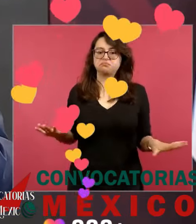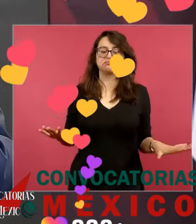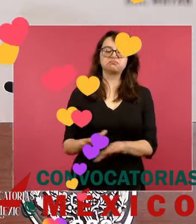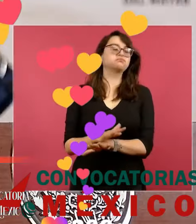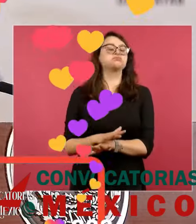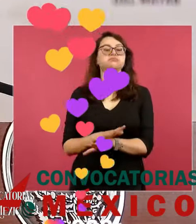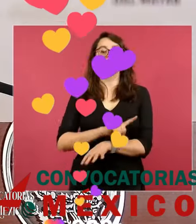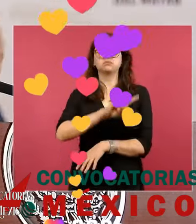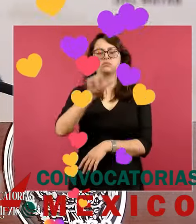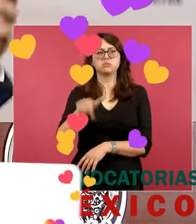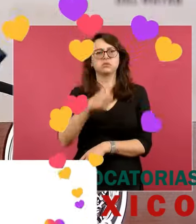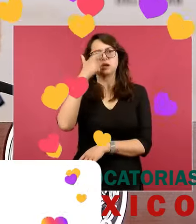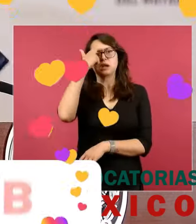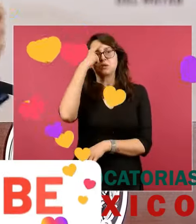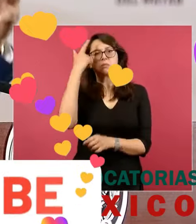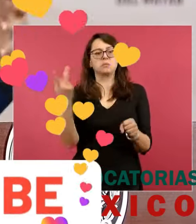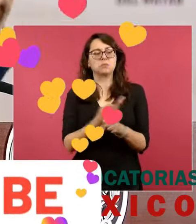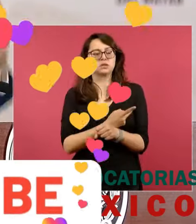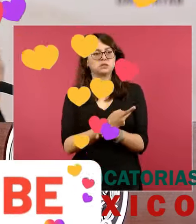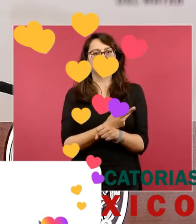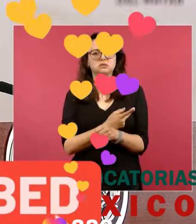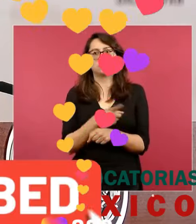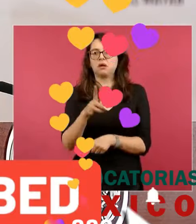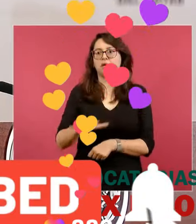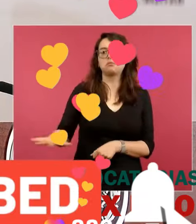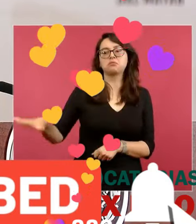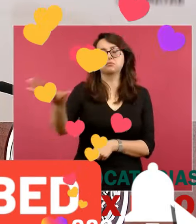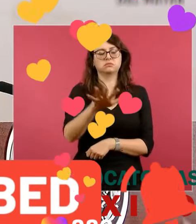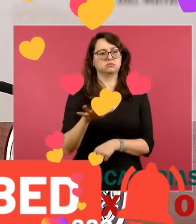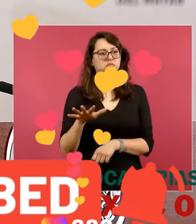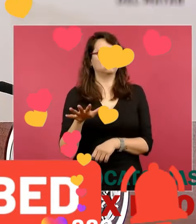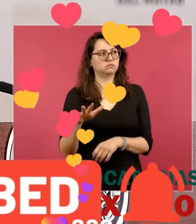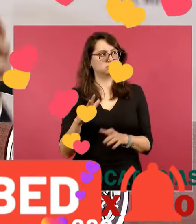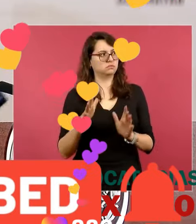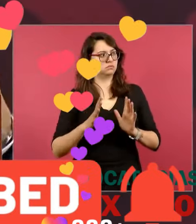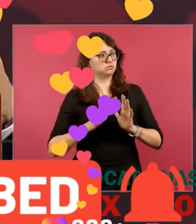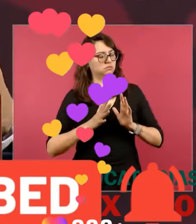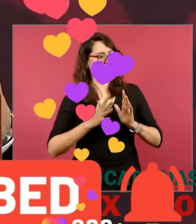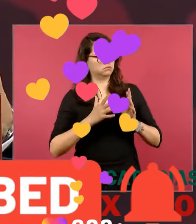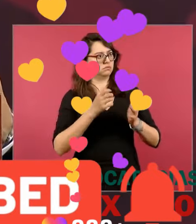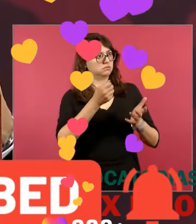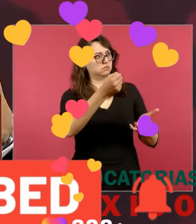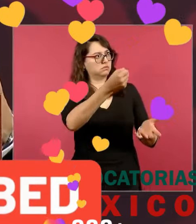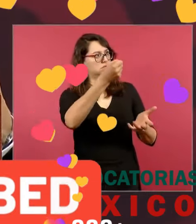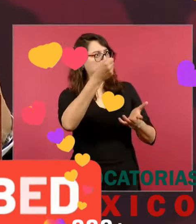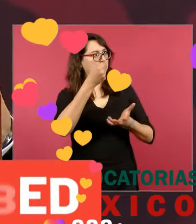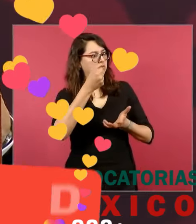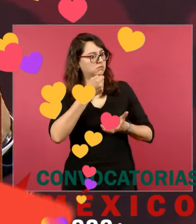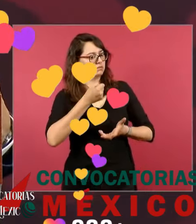con el cambio, la gente empieza a recibir presupuesto,